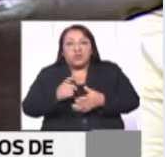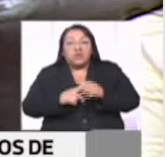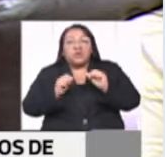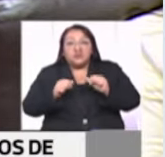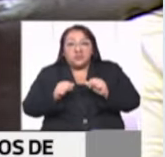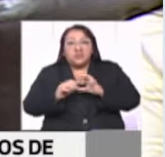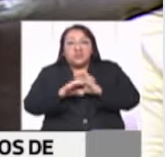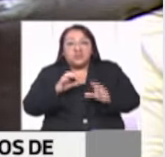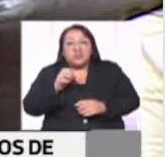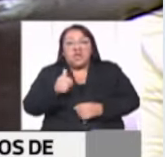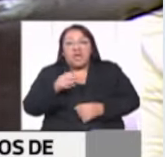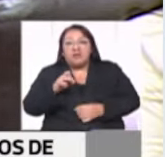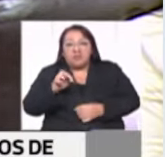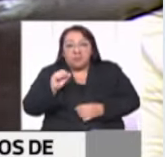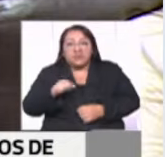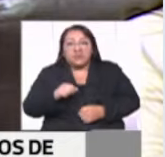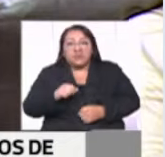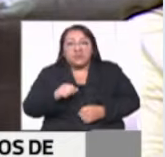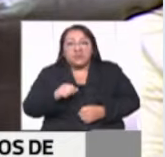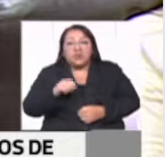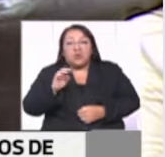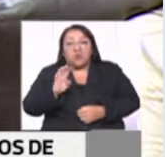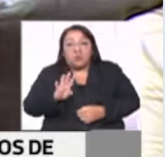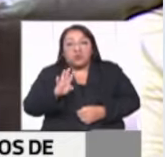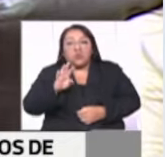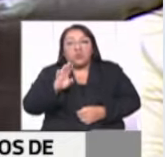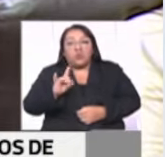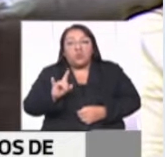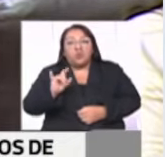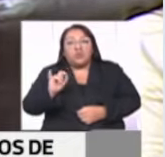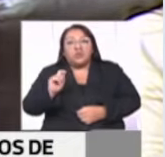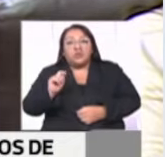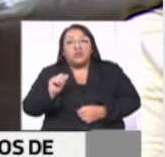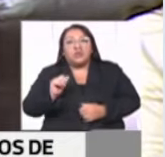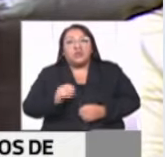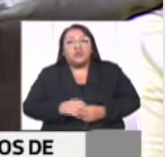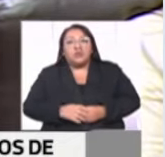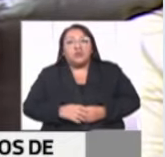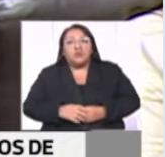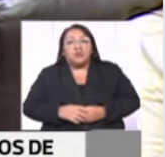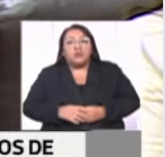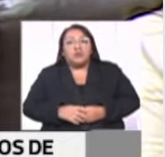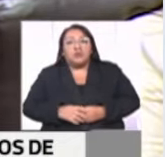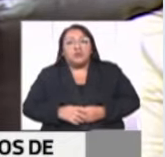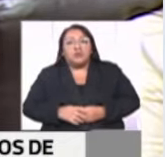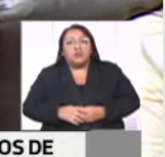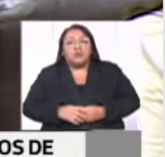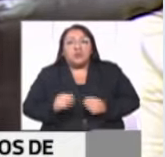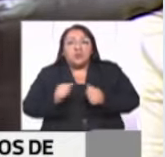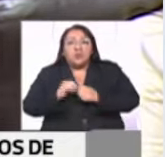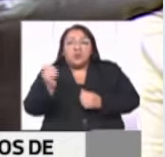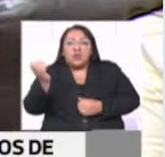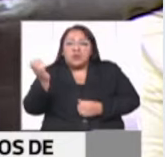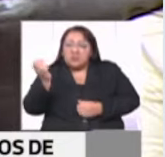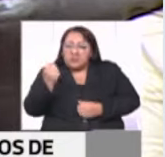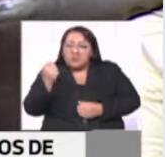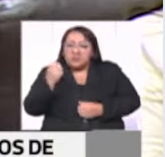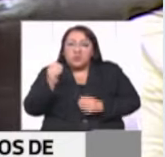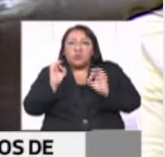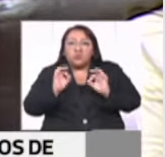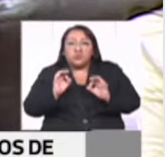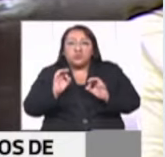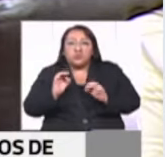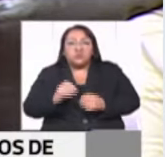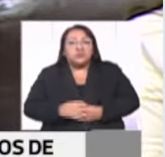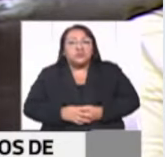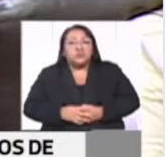el retiro de la pensión a las 4 UITs con una pensión justa y digna, sí al